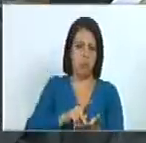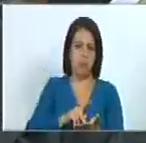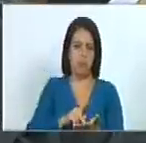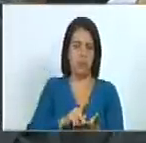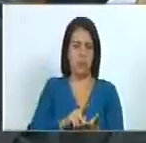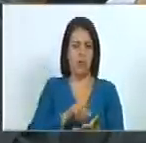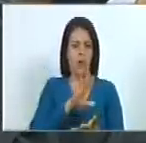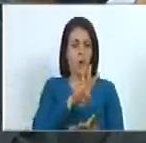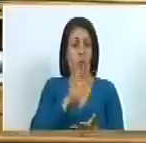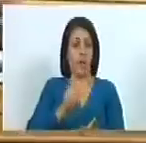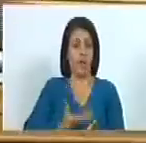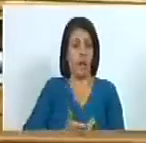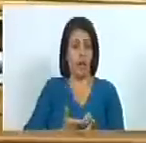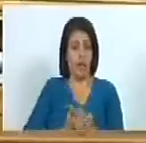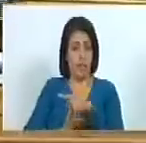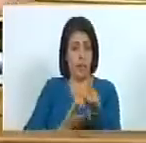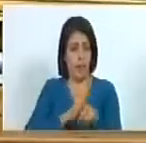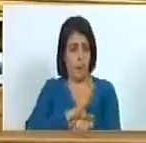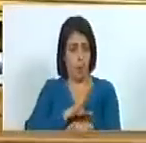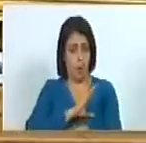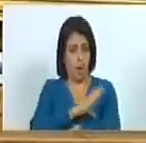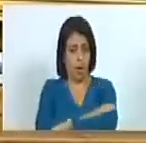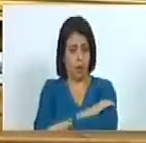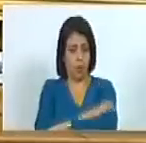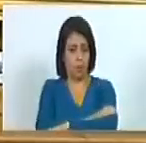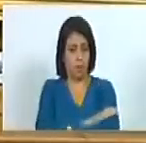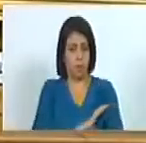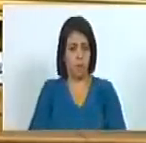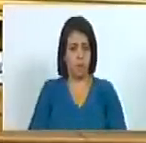Tienen 40 alcaldías, 40.